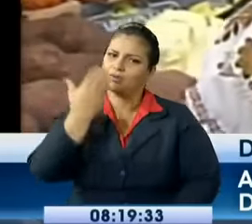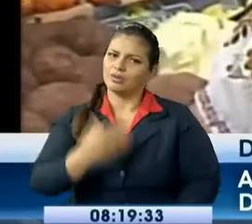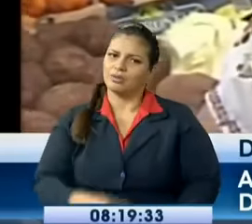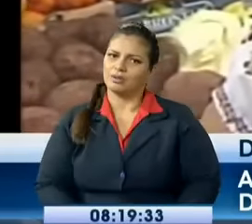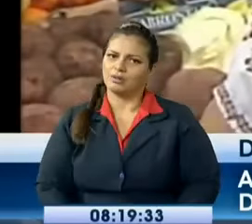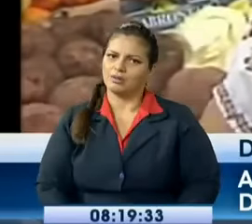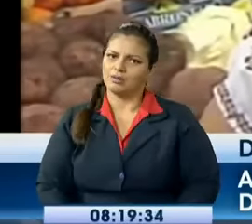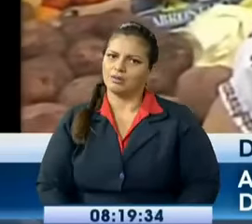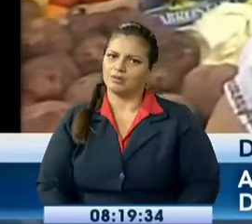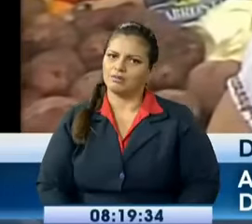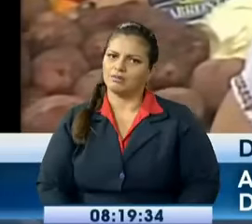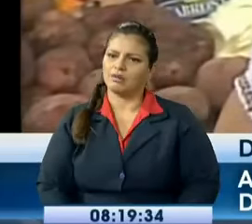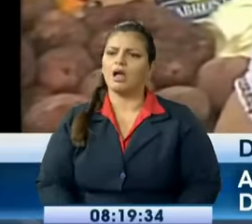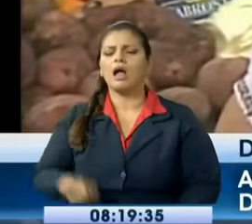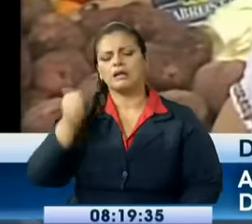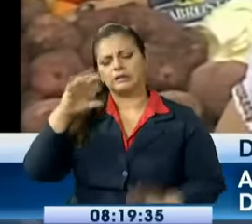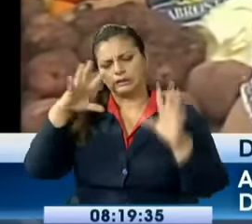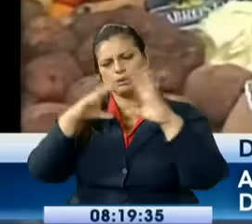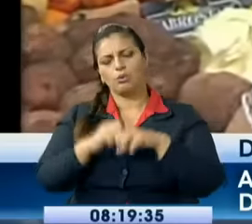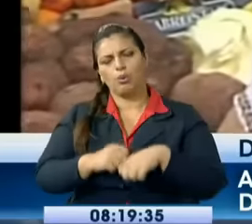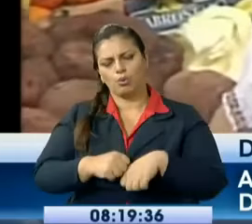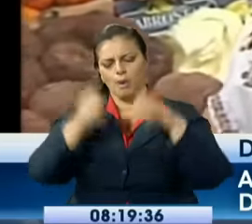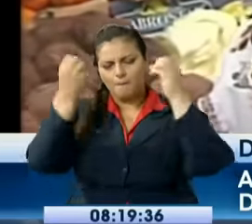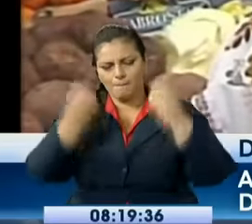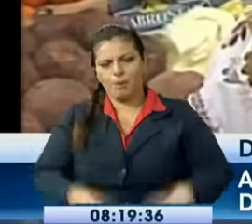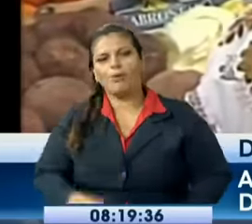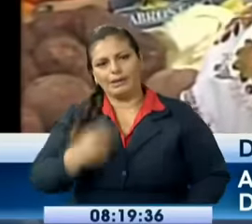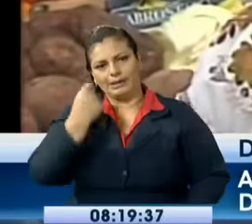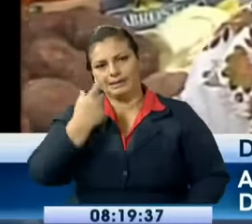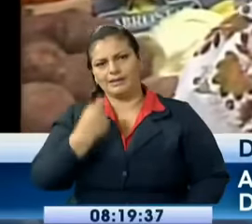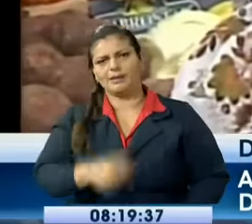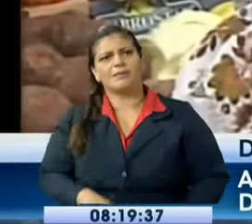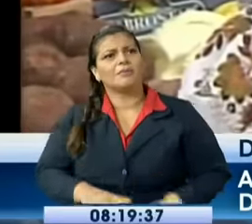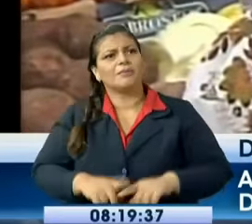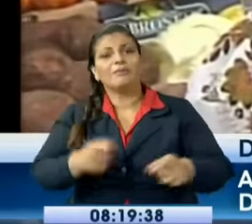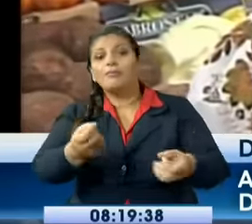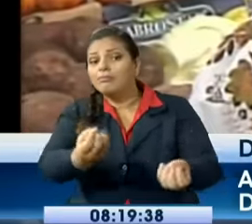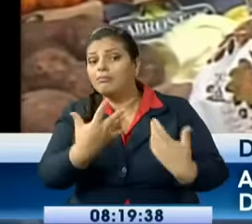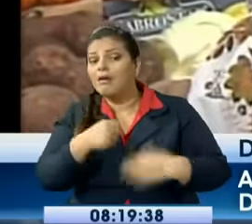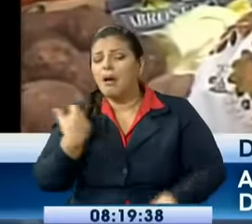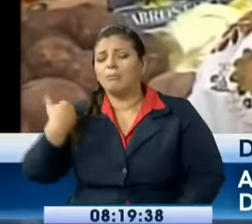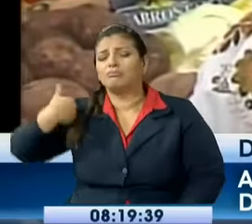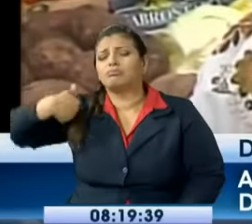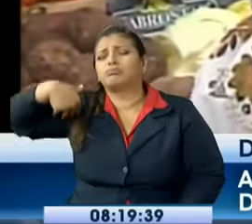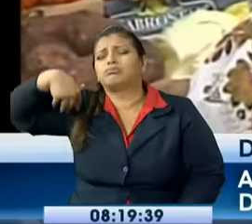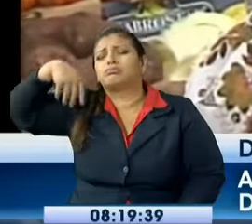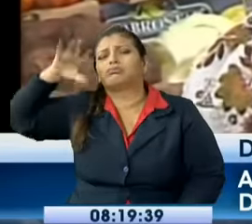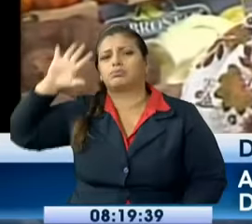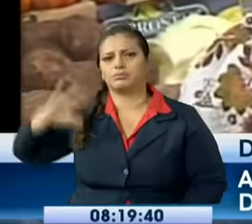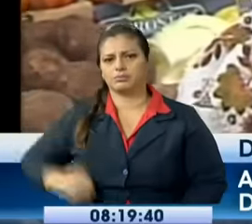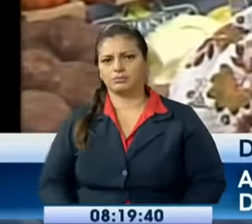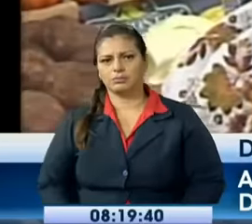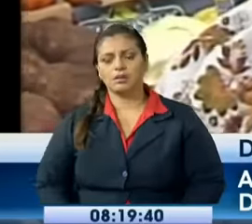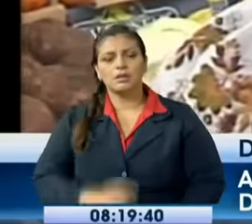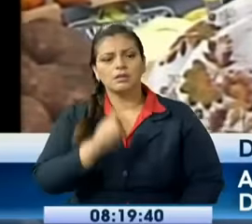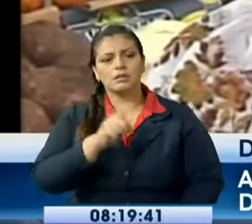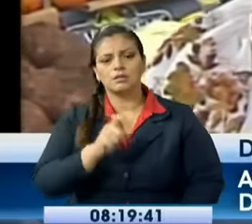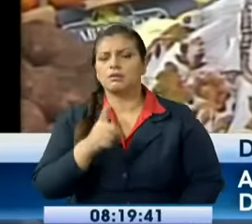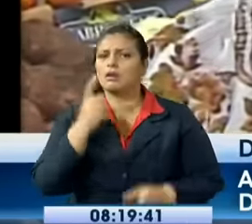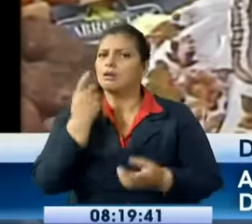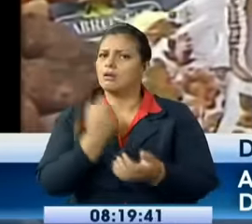Si me dice que se le cayó ayer de noche, bueno. Pero no me va a decir que se le cayó hace meses y no la ha cambiado. No, no, no. Eso yo no ocupo, pues, la verdad, señor,